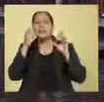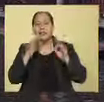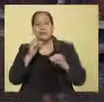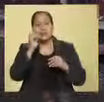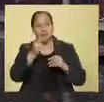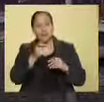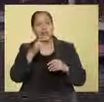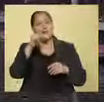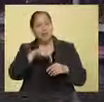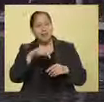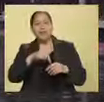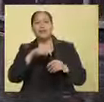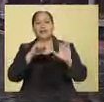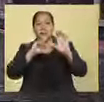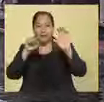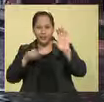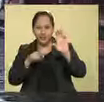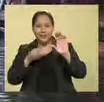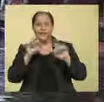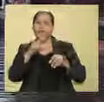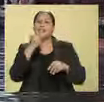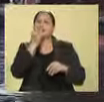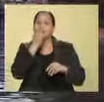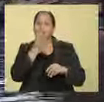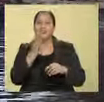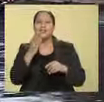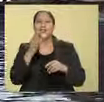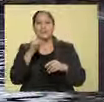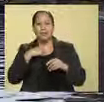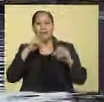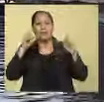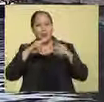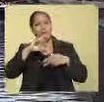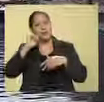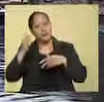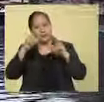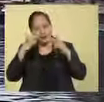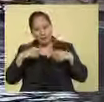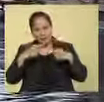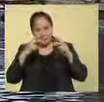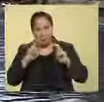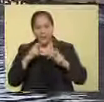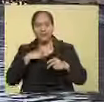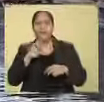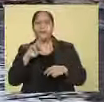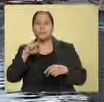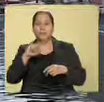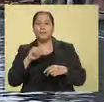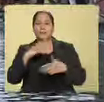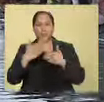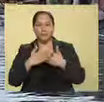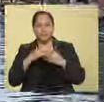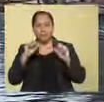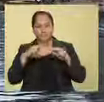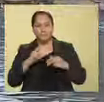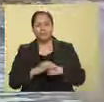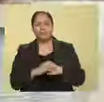que está aquí en nuestra ciudad. Les mando un beso y los veo en la siguiente cápsula. Yo soy Brenda Angulo, hasta la próxima.